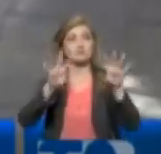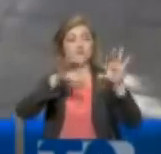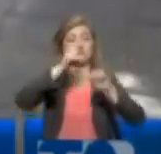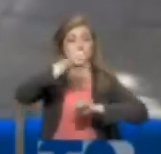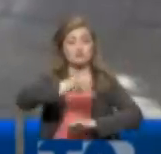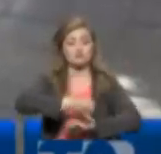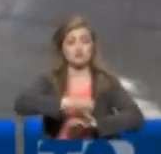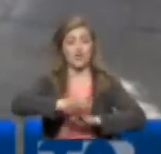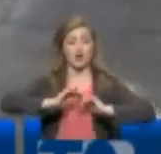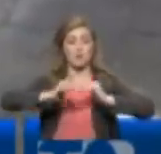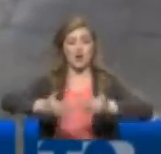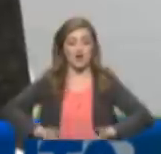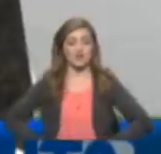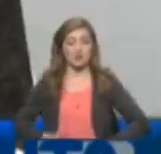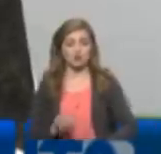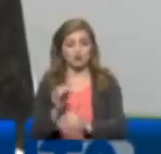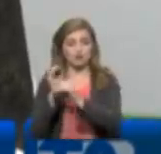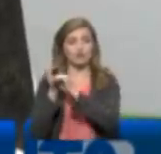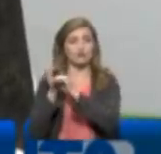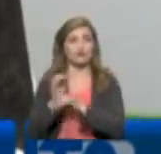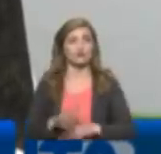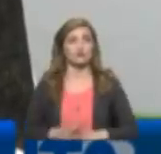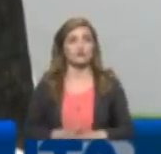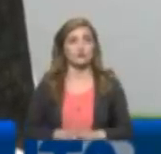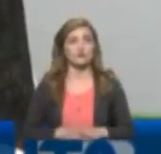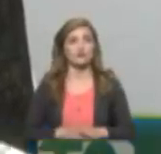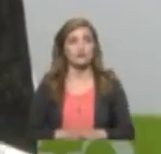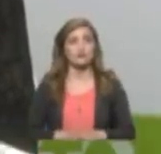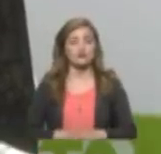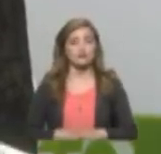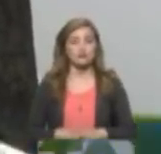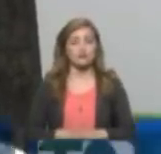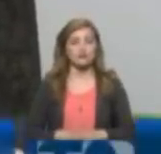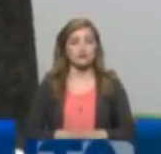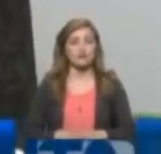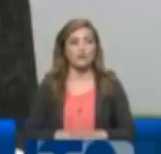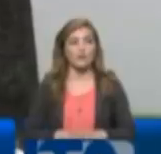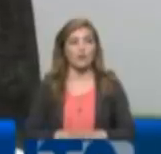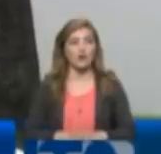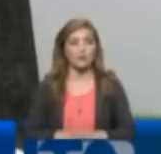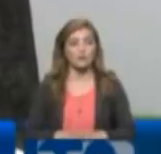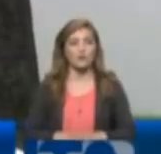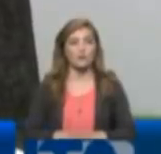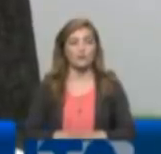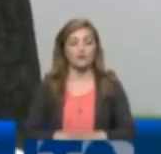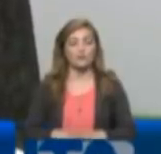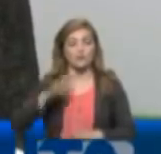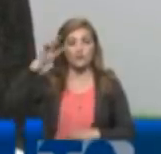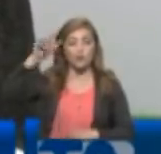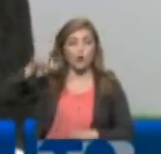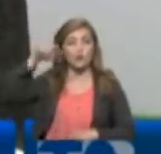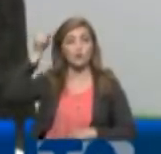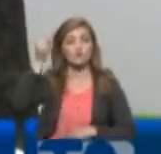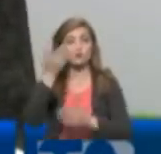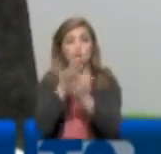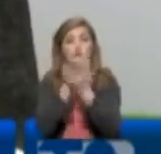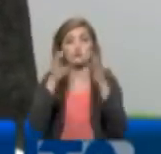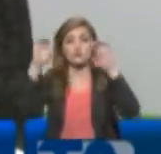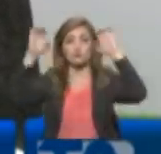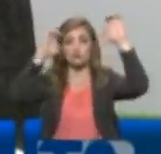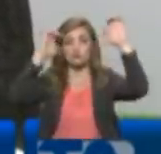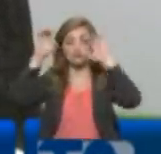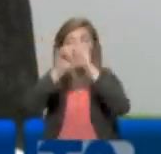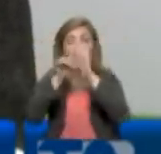y embarazos forzados el estado ecuatoriano no ha salido hasta ahora y plantear una estrategia y una política